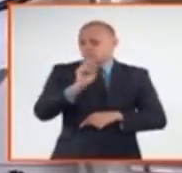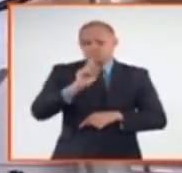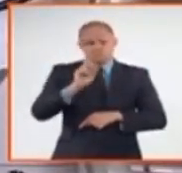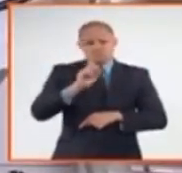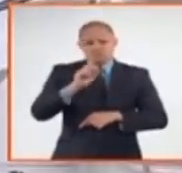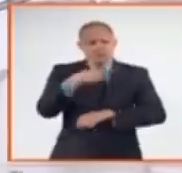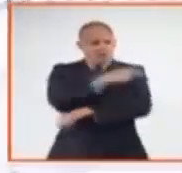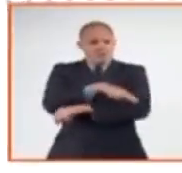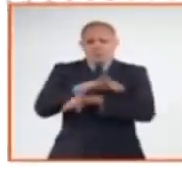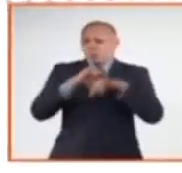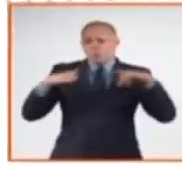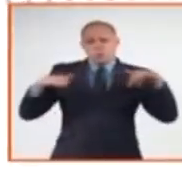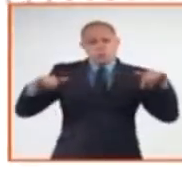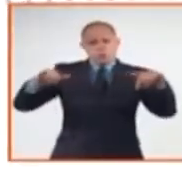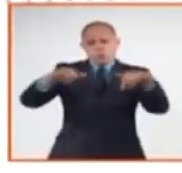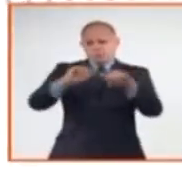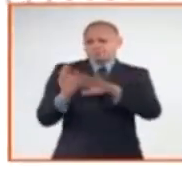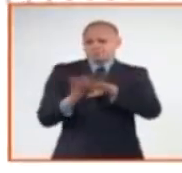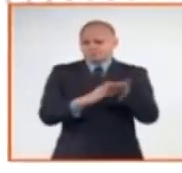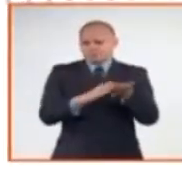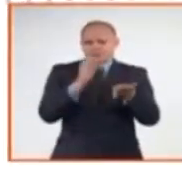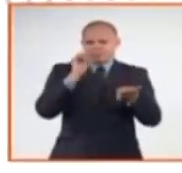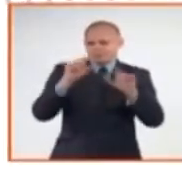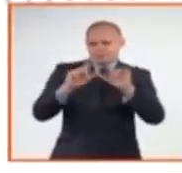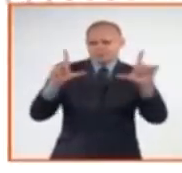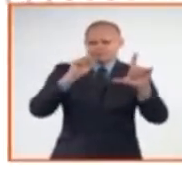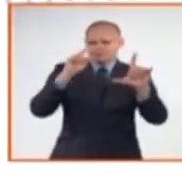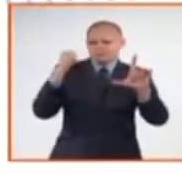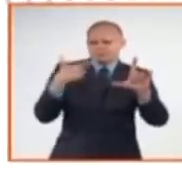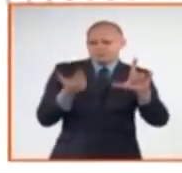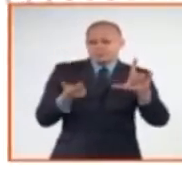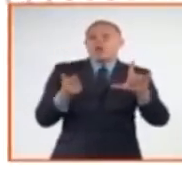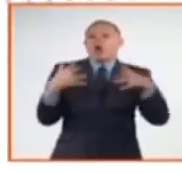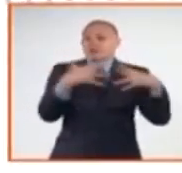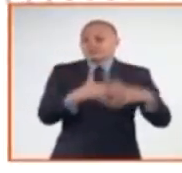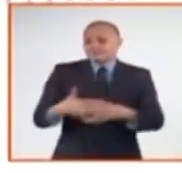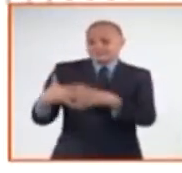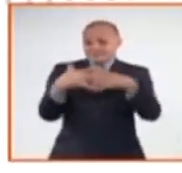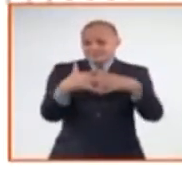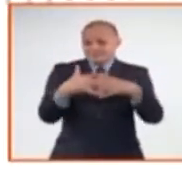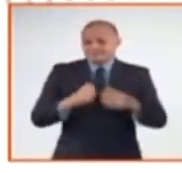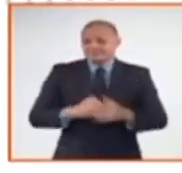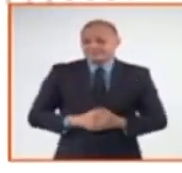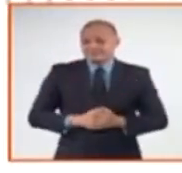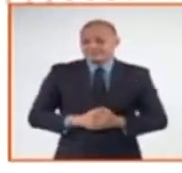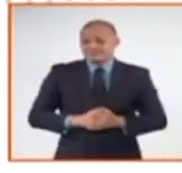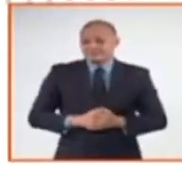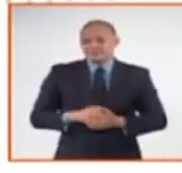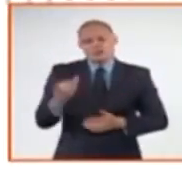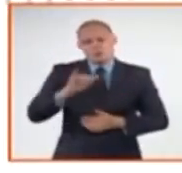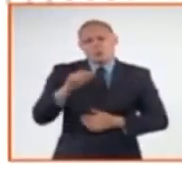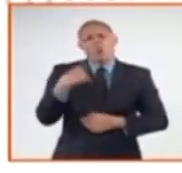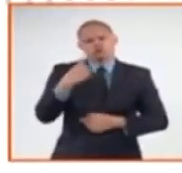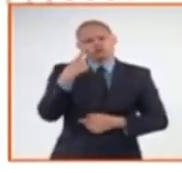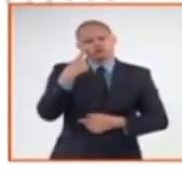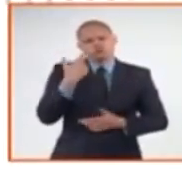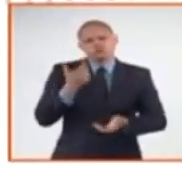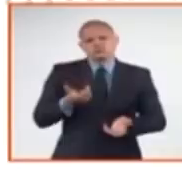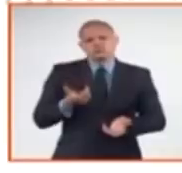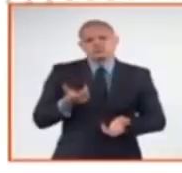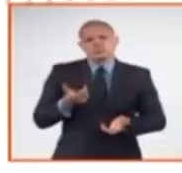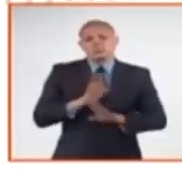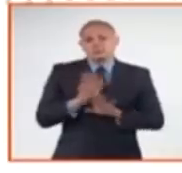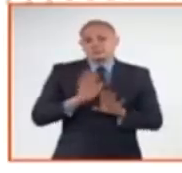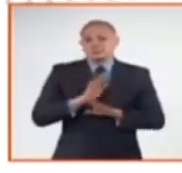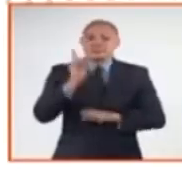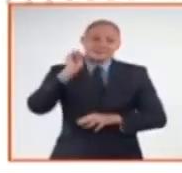caso de eeuu que haga muy buen ver también una situación que conocemos qué que ha tenido este país desde el